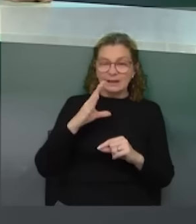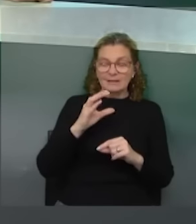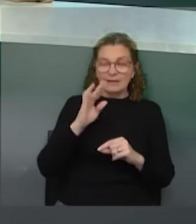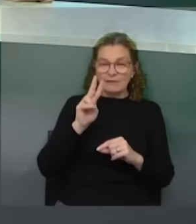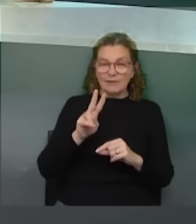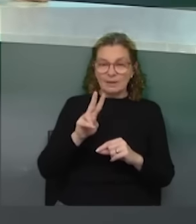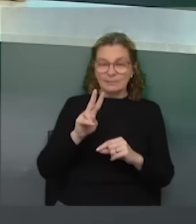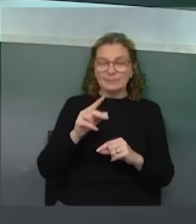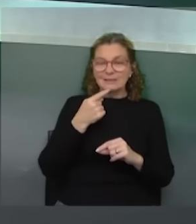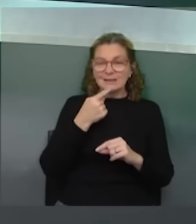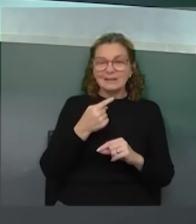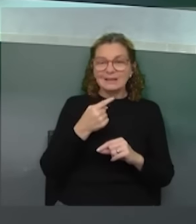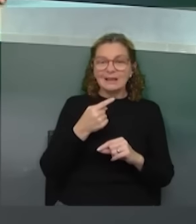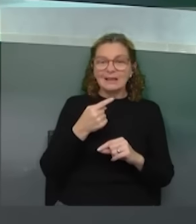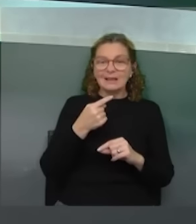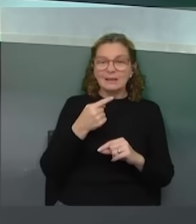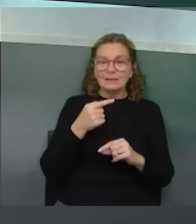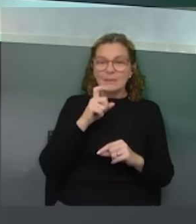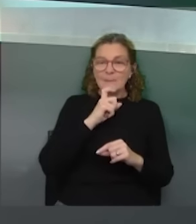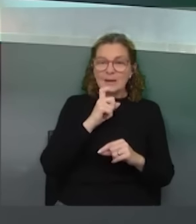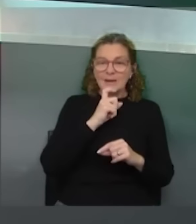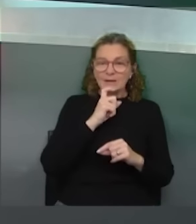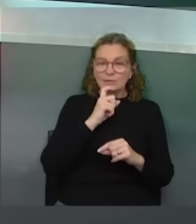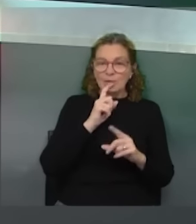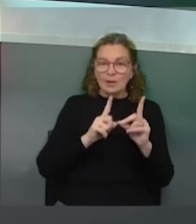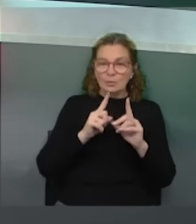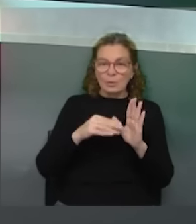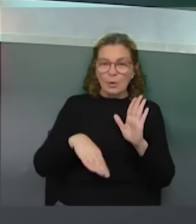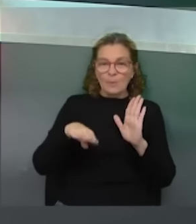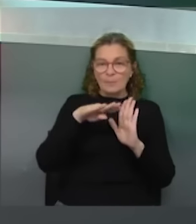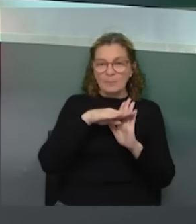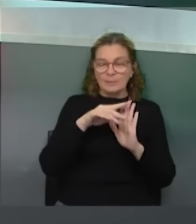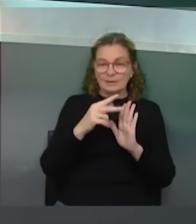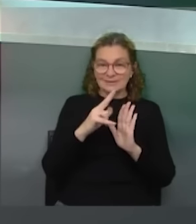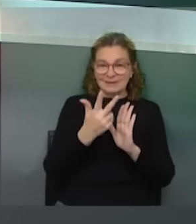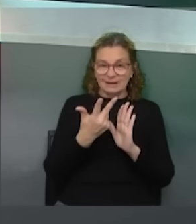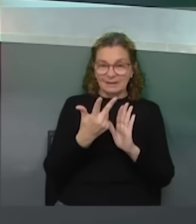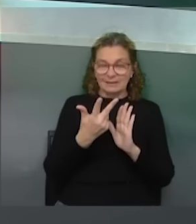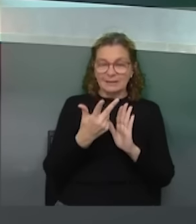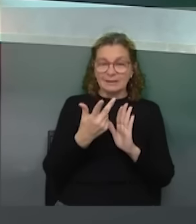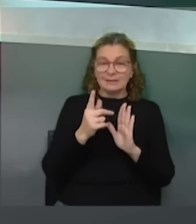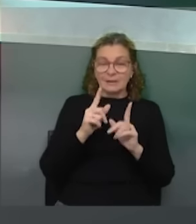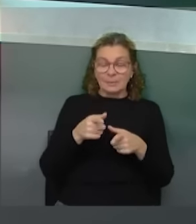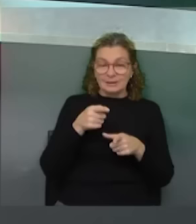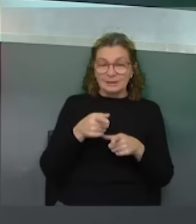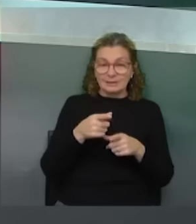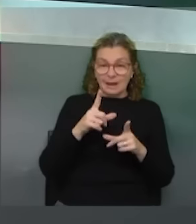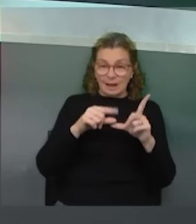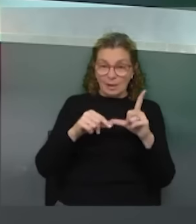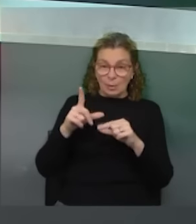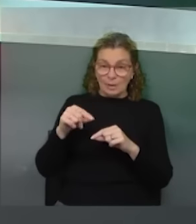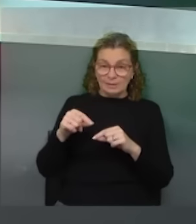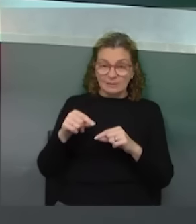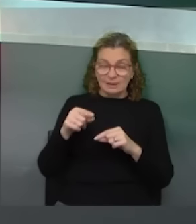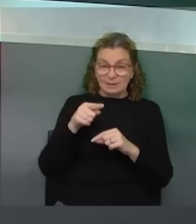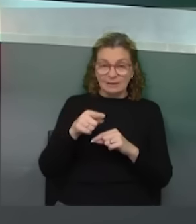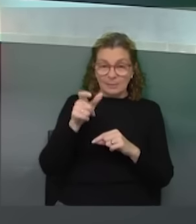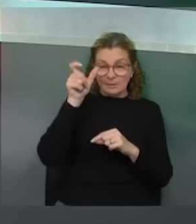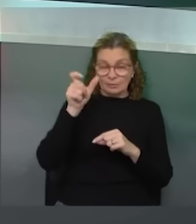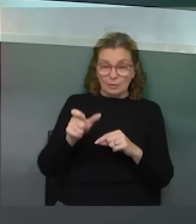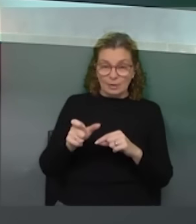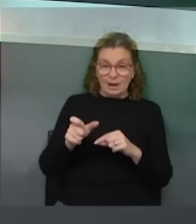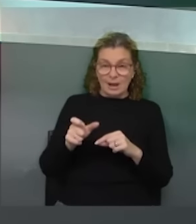es la primera vez desde marzo que no ocupa alguno de los primeros tres lugares y según esta encuesta su popularidad y